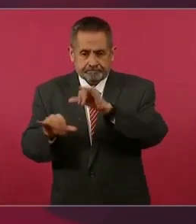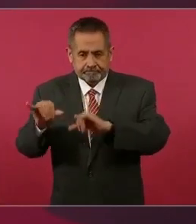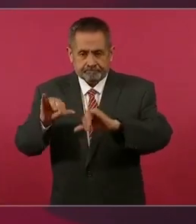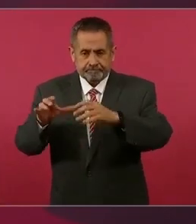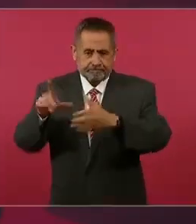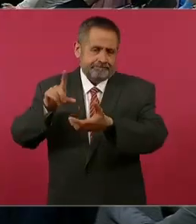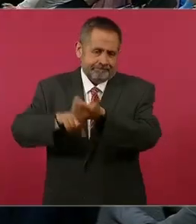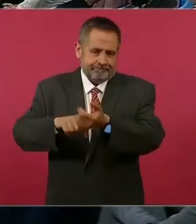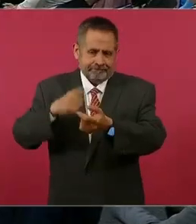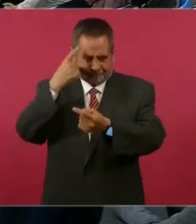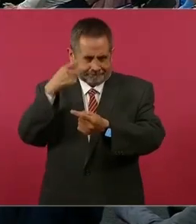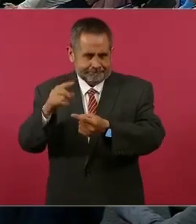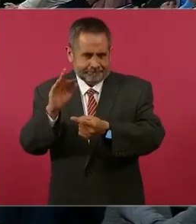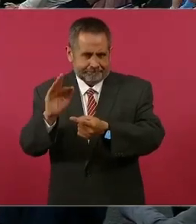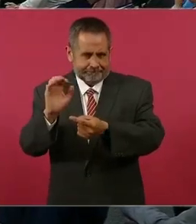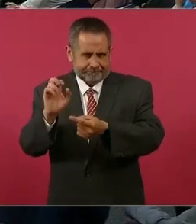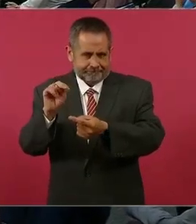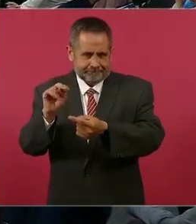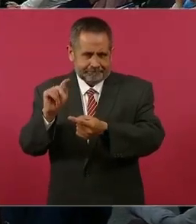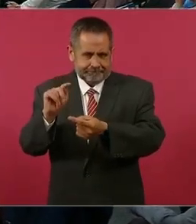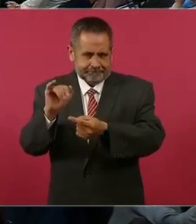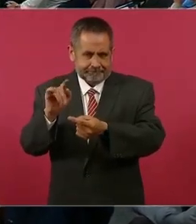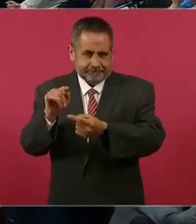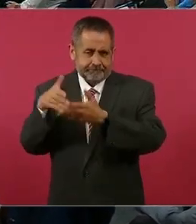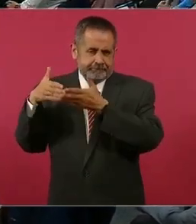contenedores con